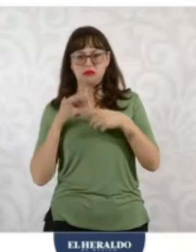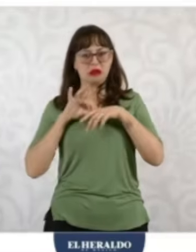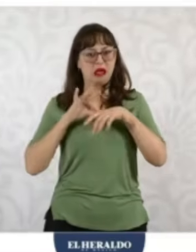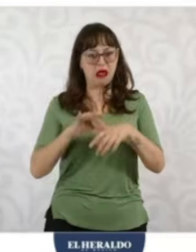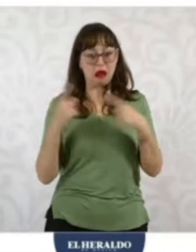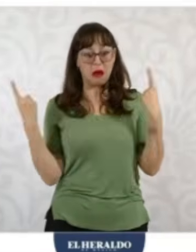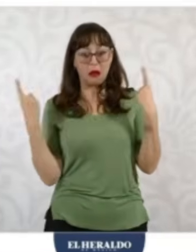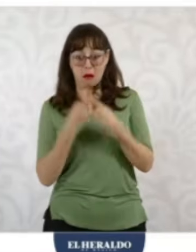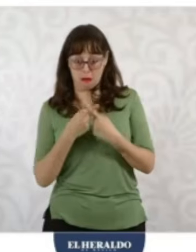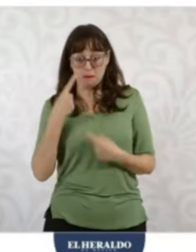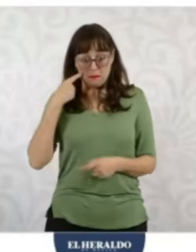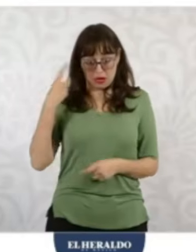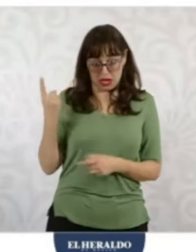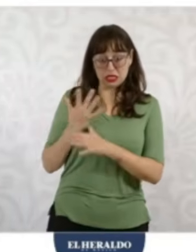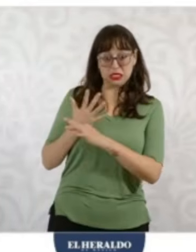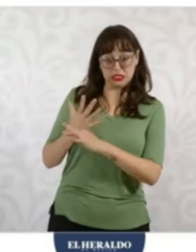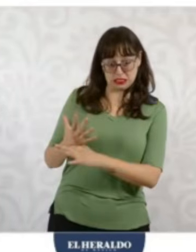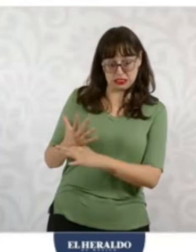usted.